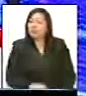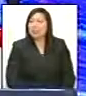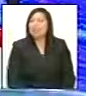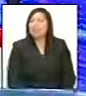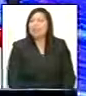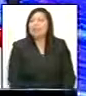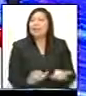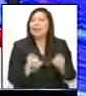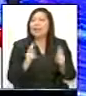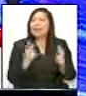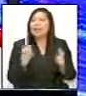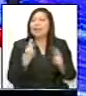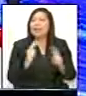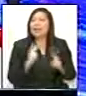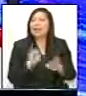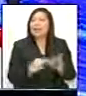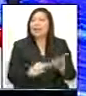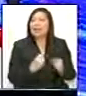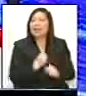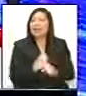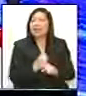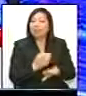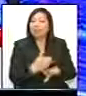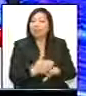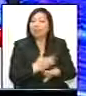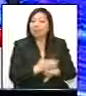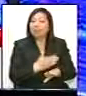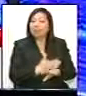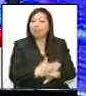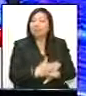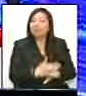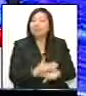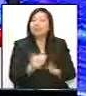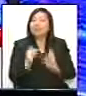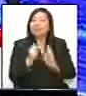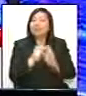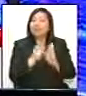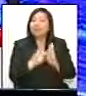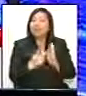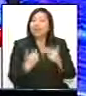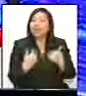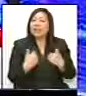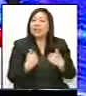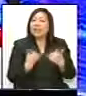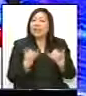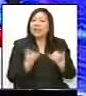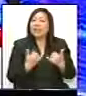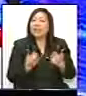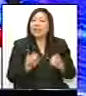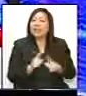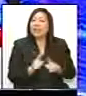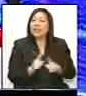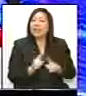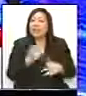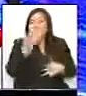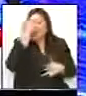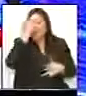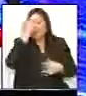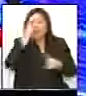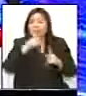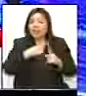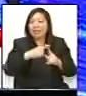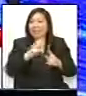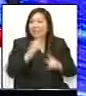con este tema, para ver qué trabajos se vienen desarrollando y también los índices que se tienen a la actualidad en cuanto a tuberculosis, y no